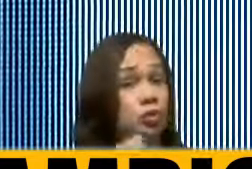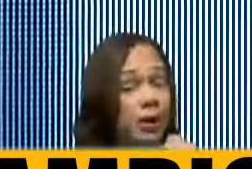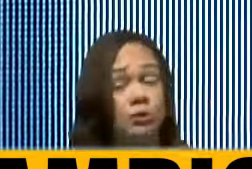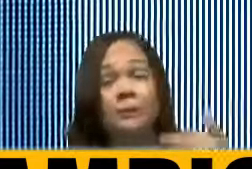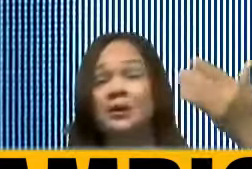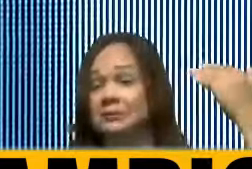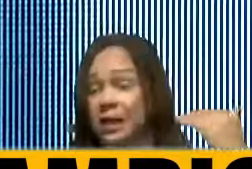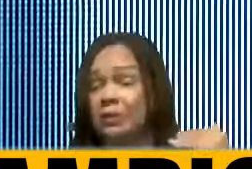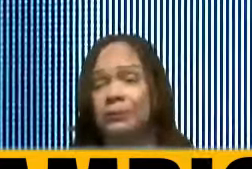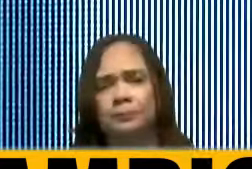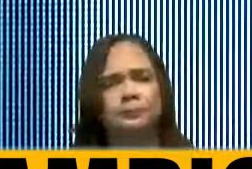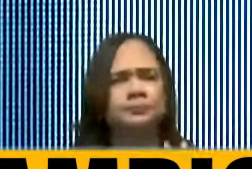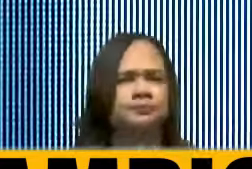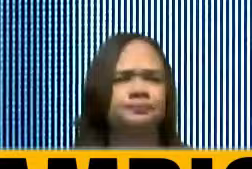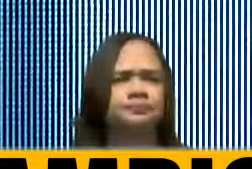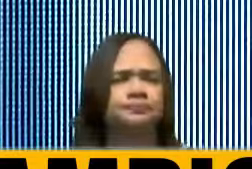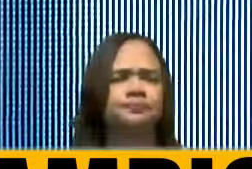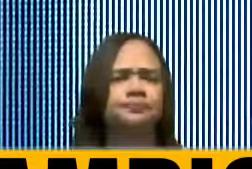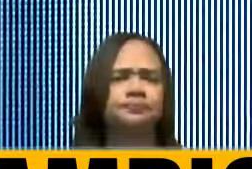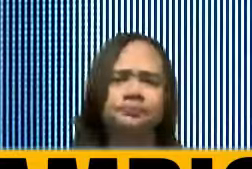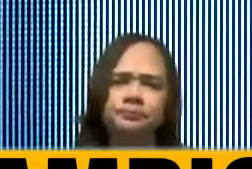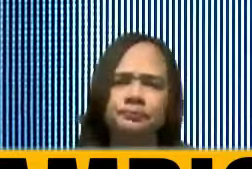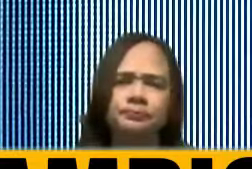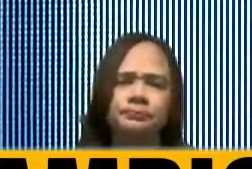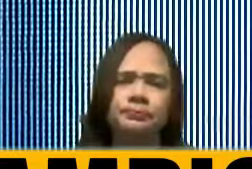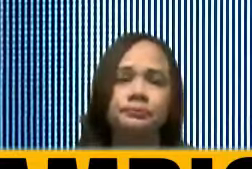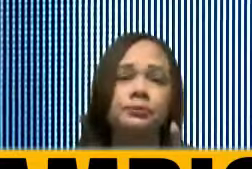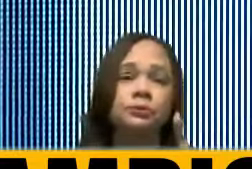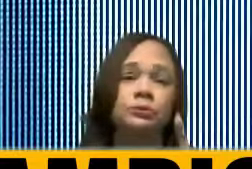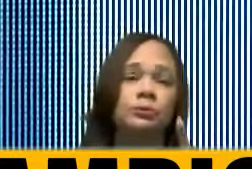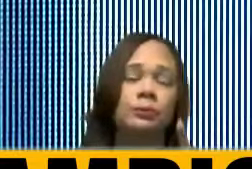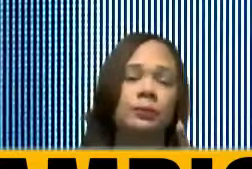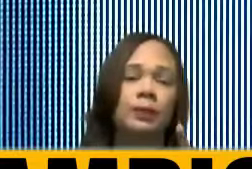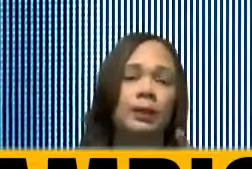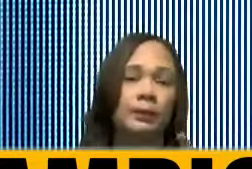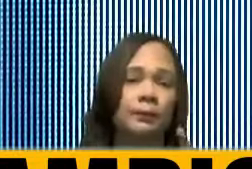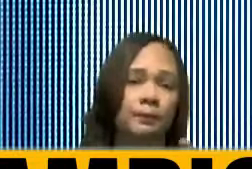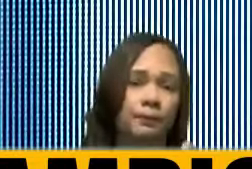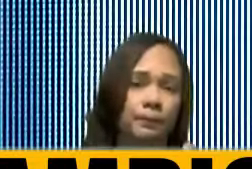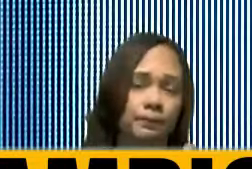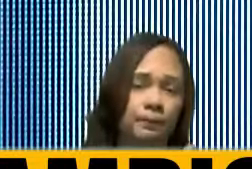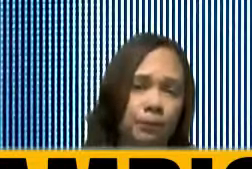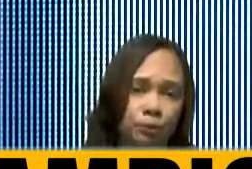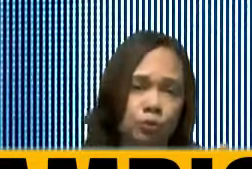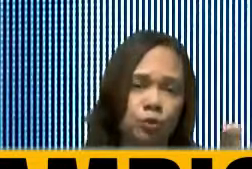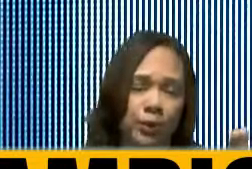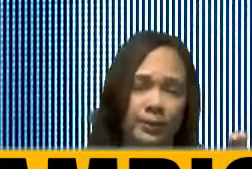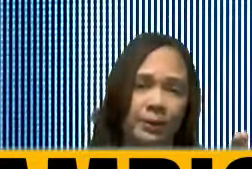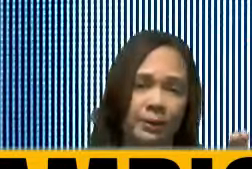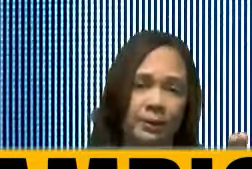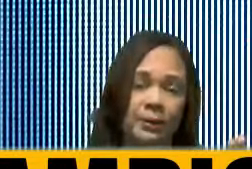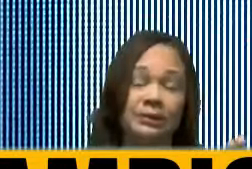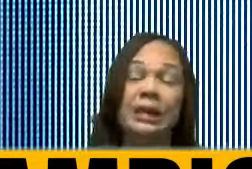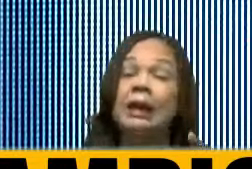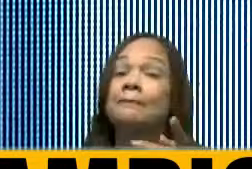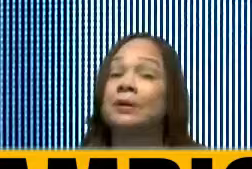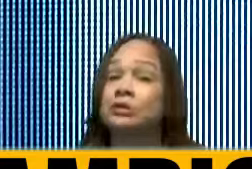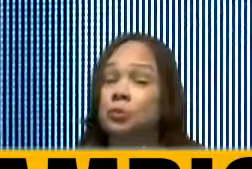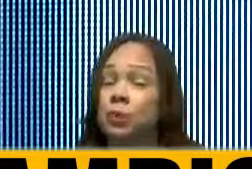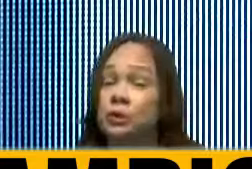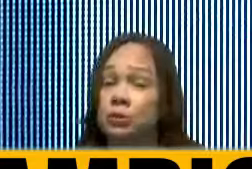anteriores era de punto alrededor de pun nu del presupuesto